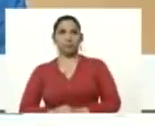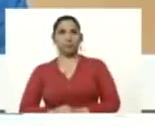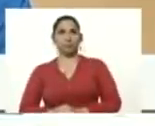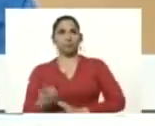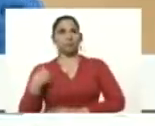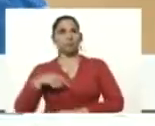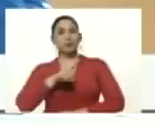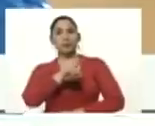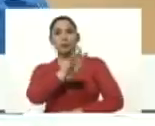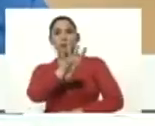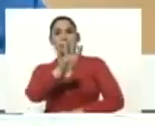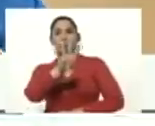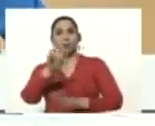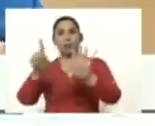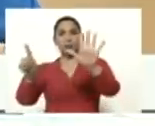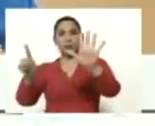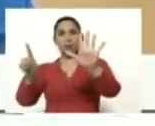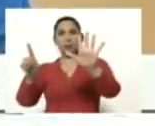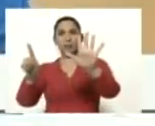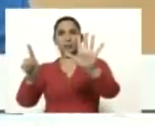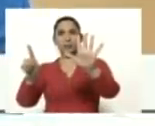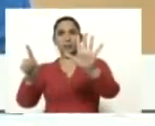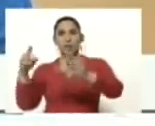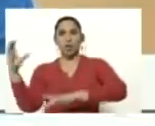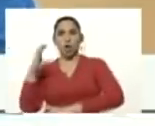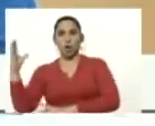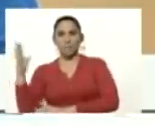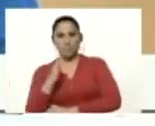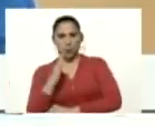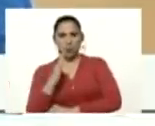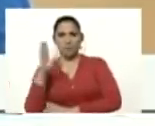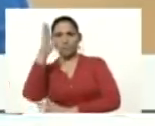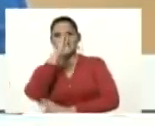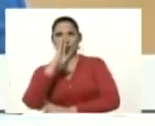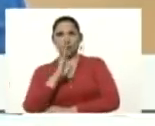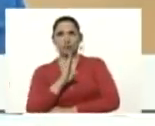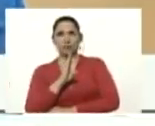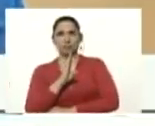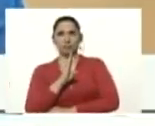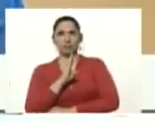Tenemos 146 casos de Colombia y Brasil,